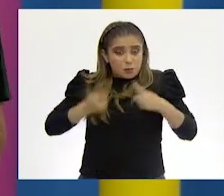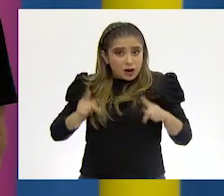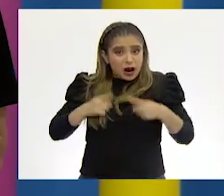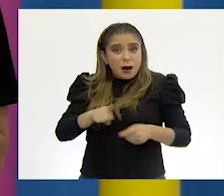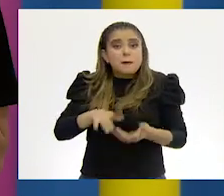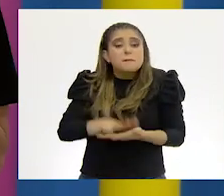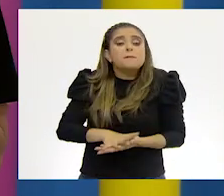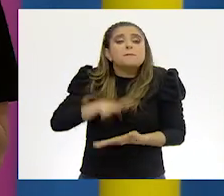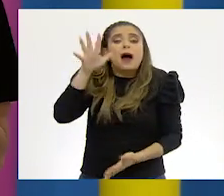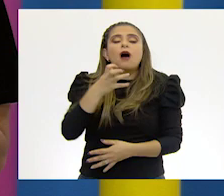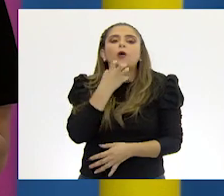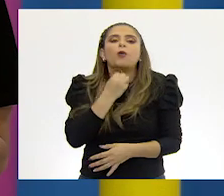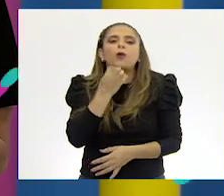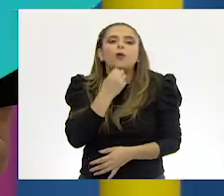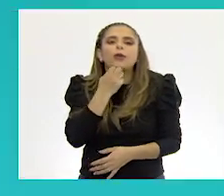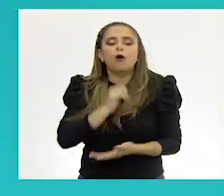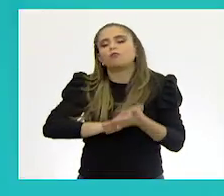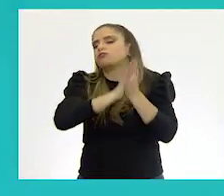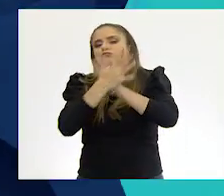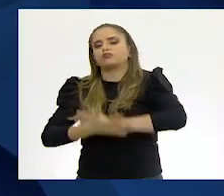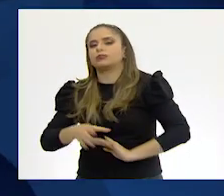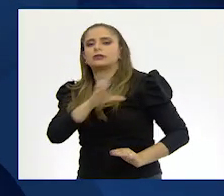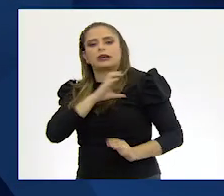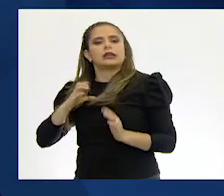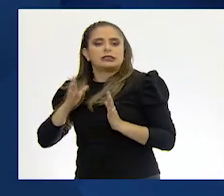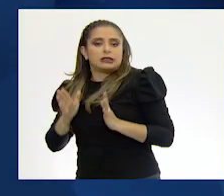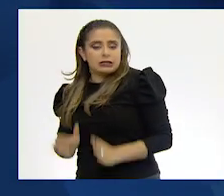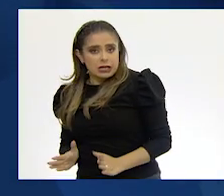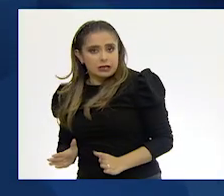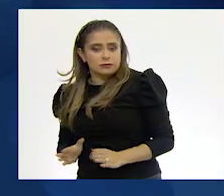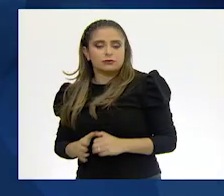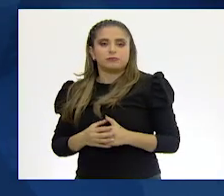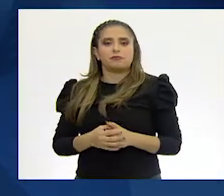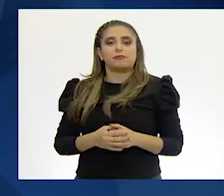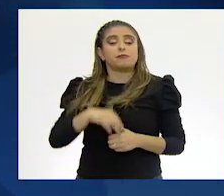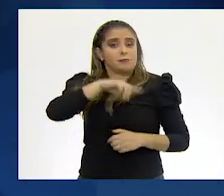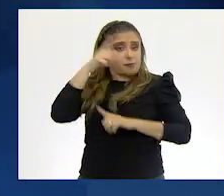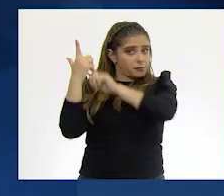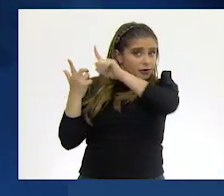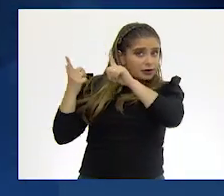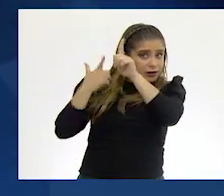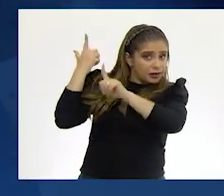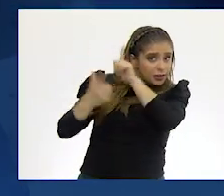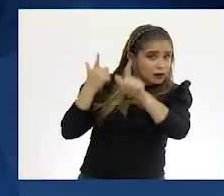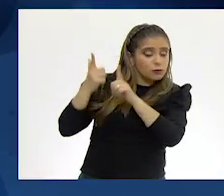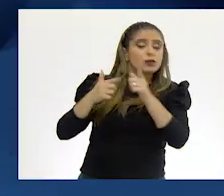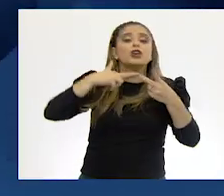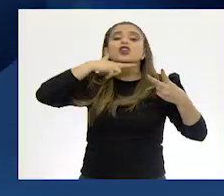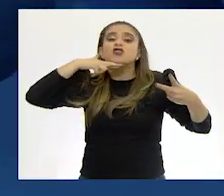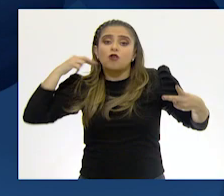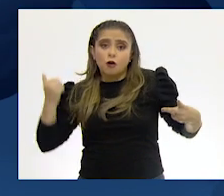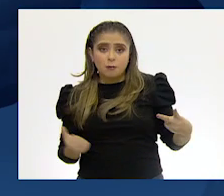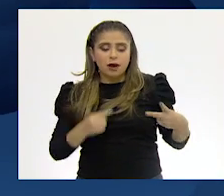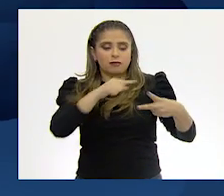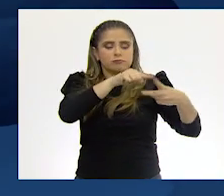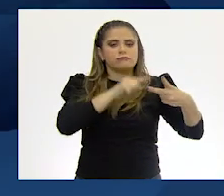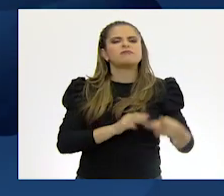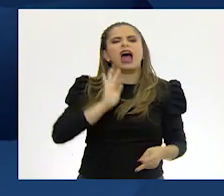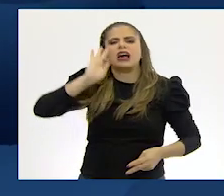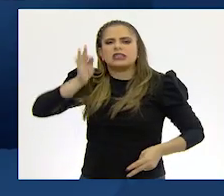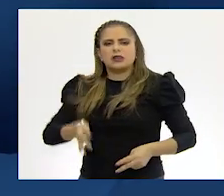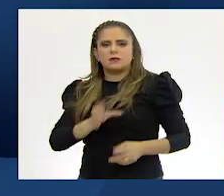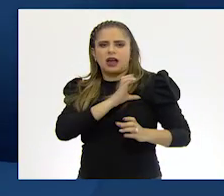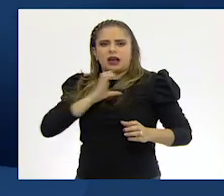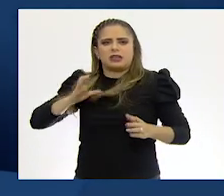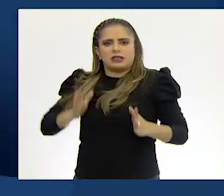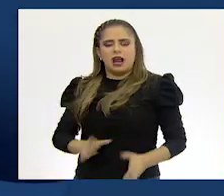mayoría judíos que se convirtieron al cristianismo. Luego, muchos griegos y romanos también adoptaron esta religión.